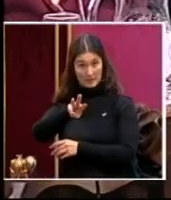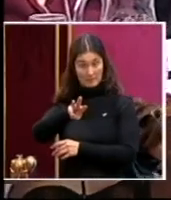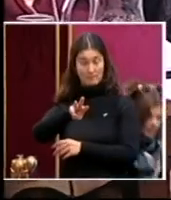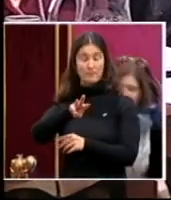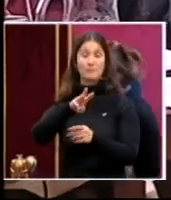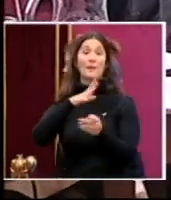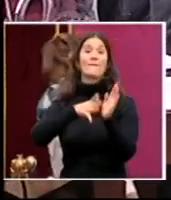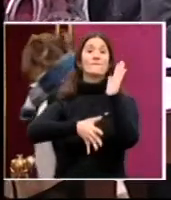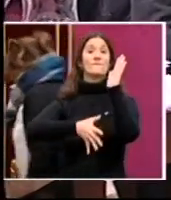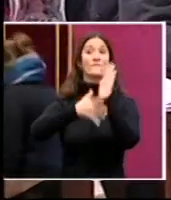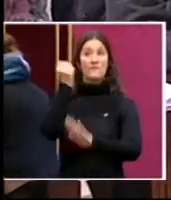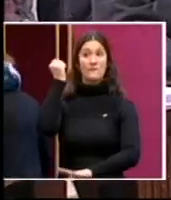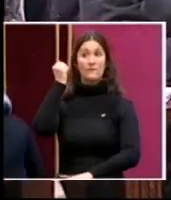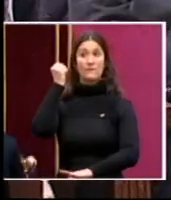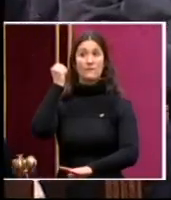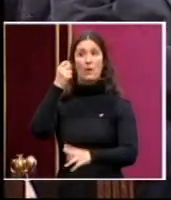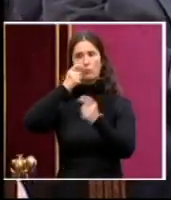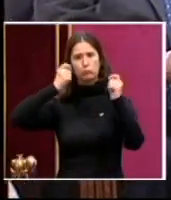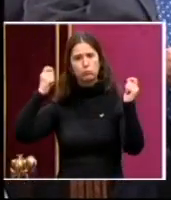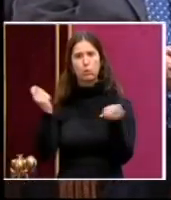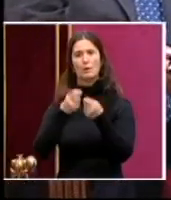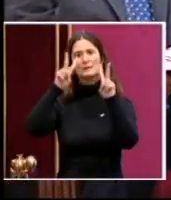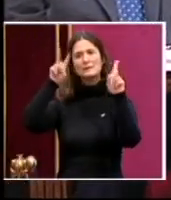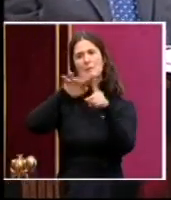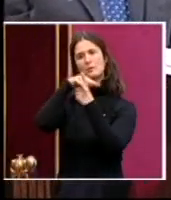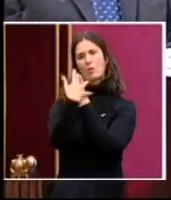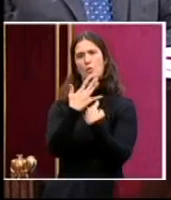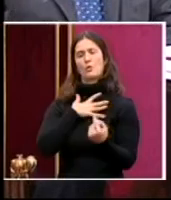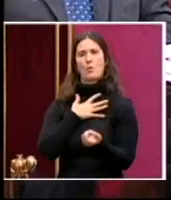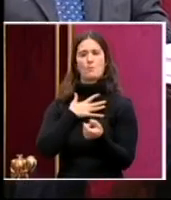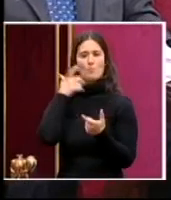la Federación publicó un estudio sobre la situación